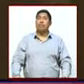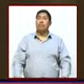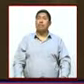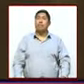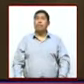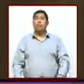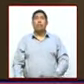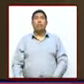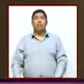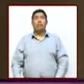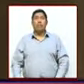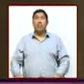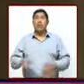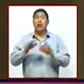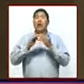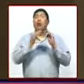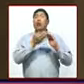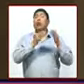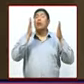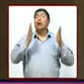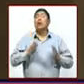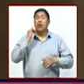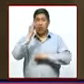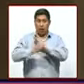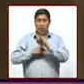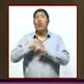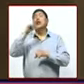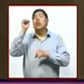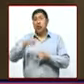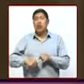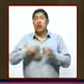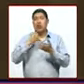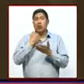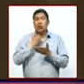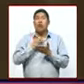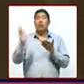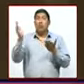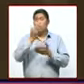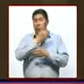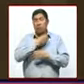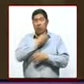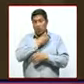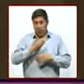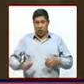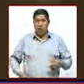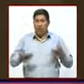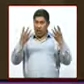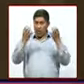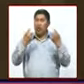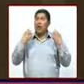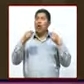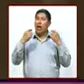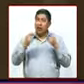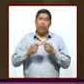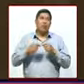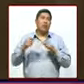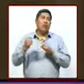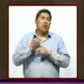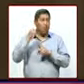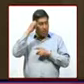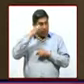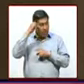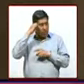Y también lo que decía la comunidad internacional, que sí fue un golpe de Estado. Fue un golpe de Estado porque se encuentran